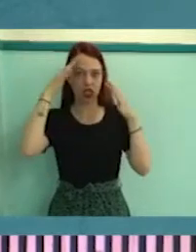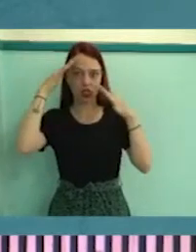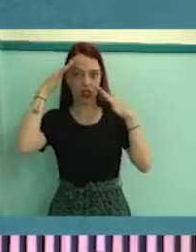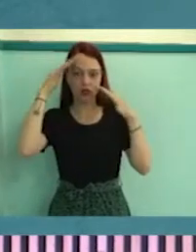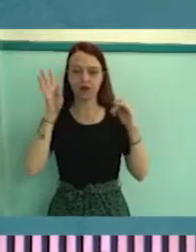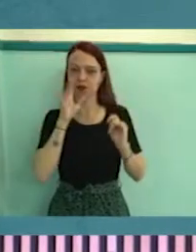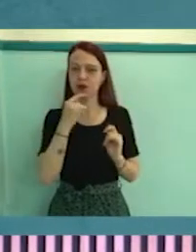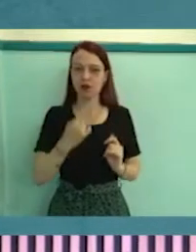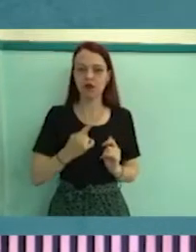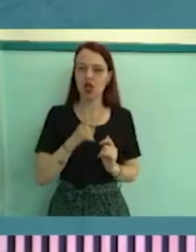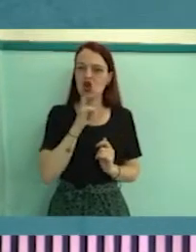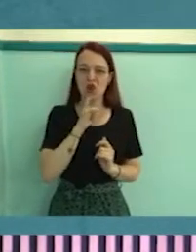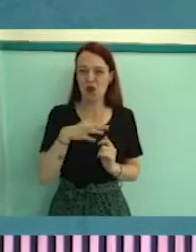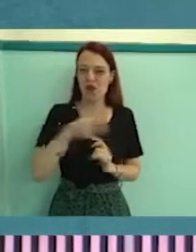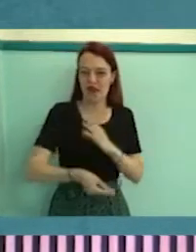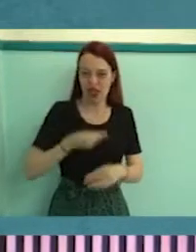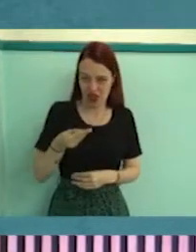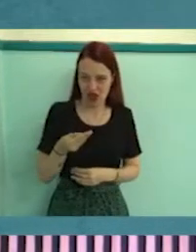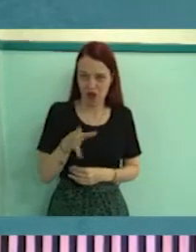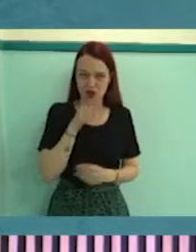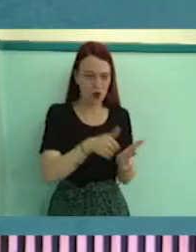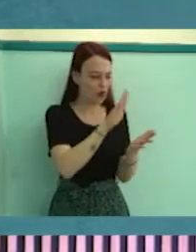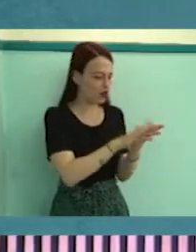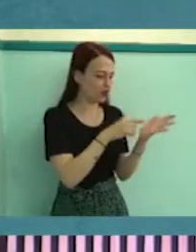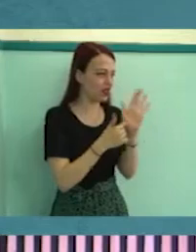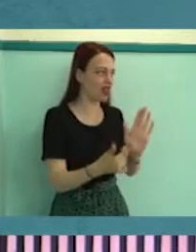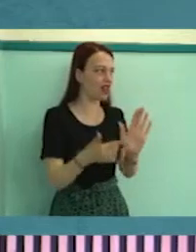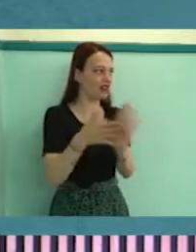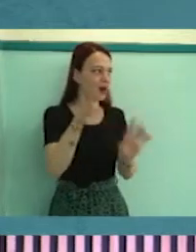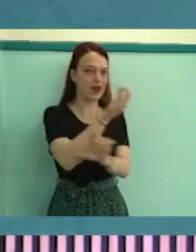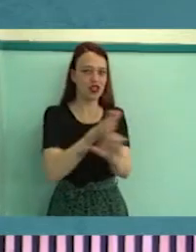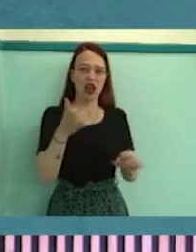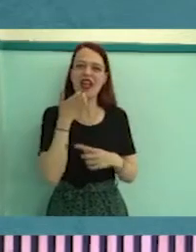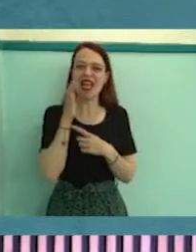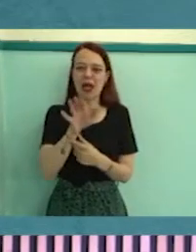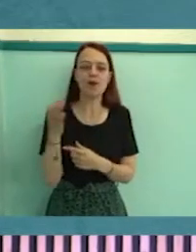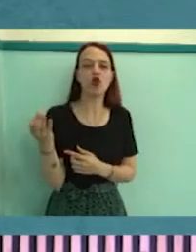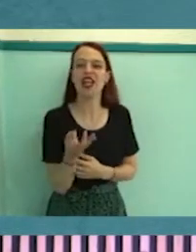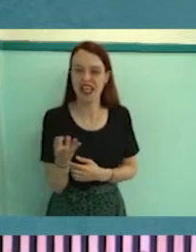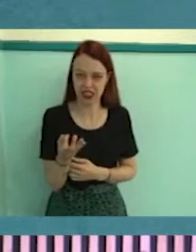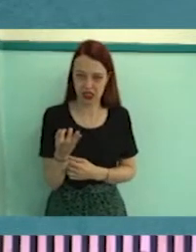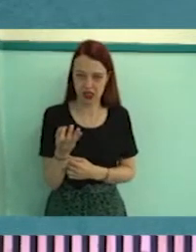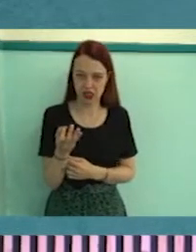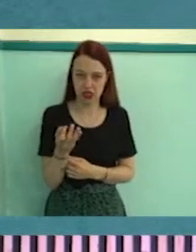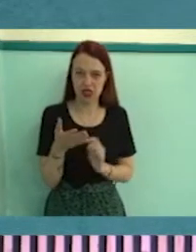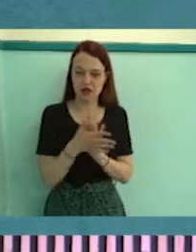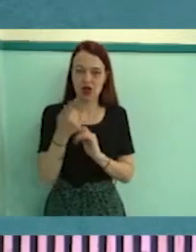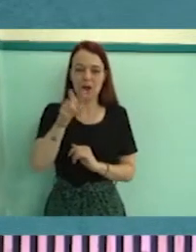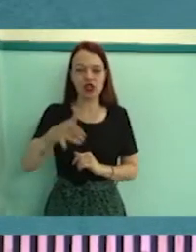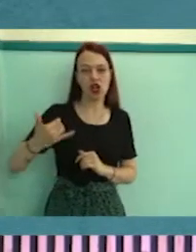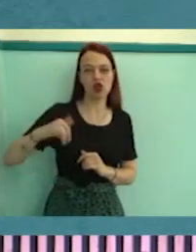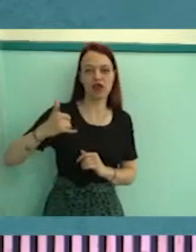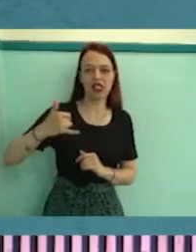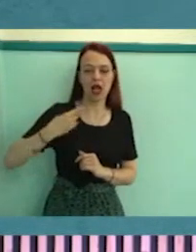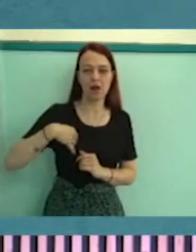gente decía pero cómo es posible que hagan esta portada por Dios que qué ejemplo le da eso a la gente qué ejemplo le da una Surf una surfista